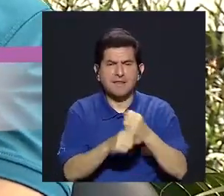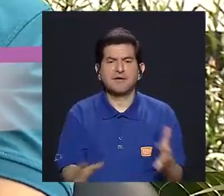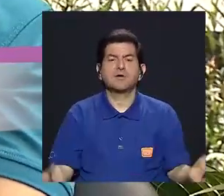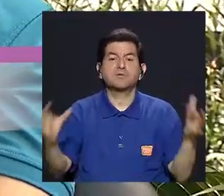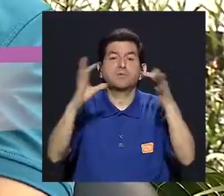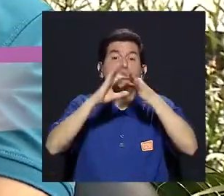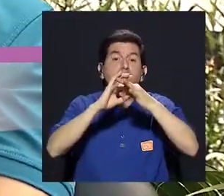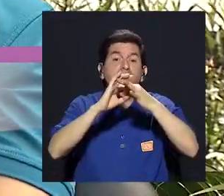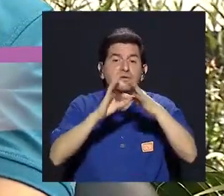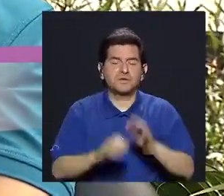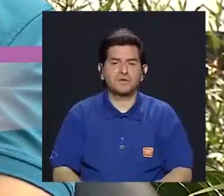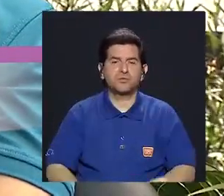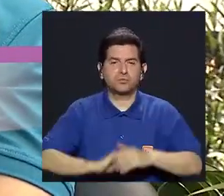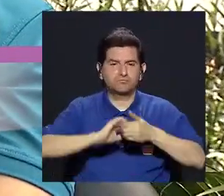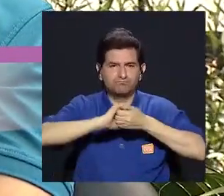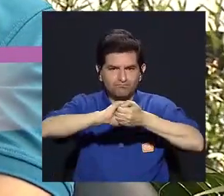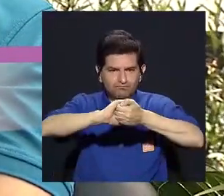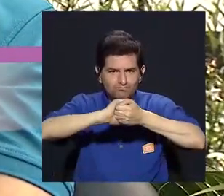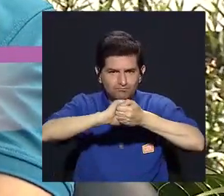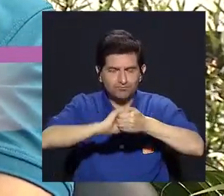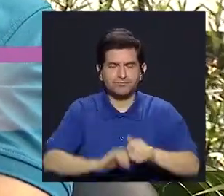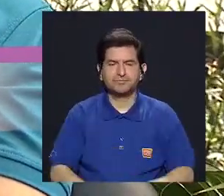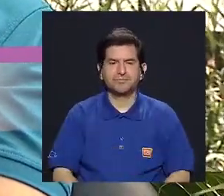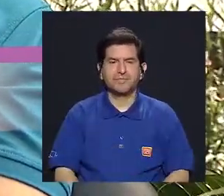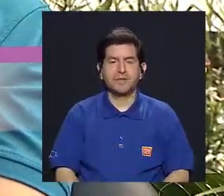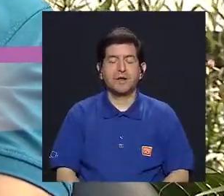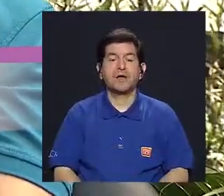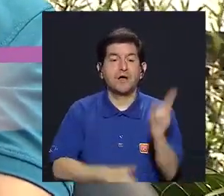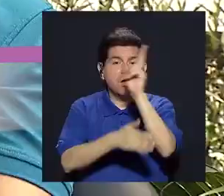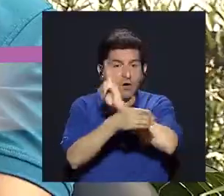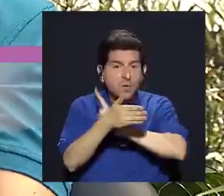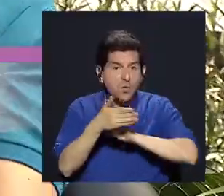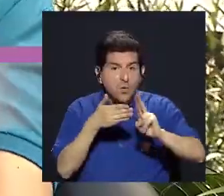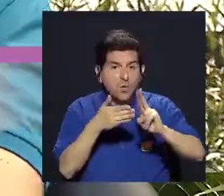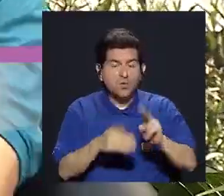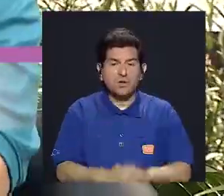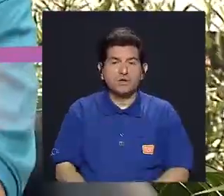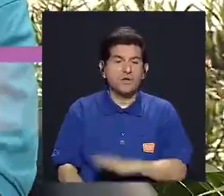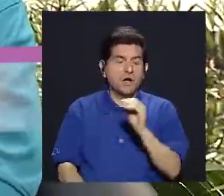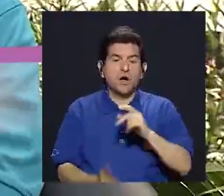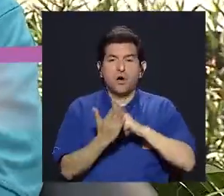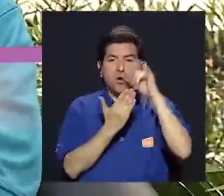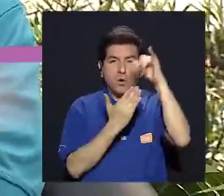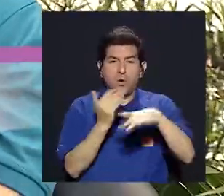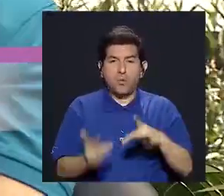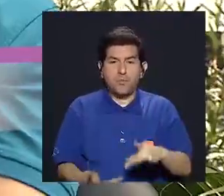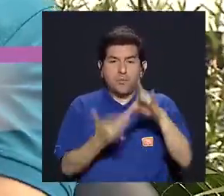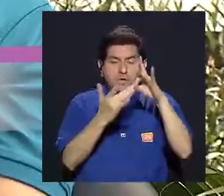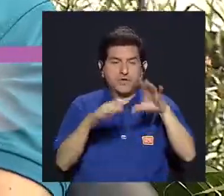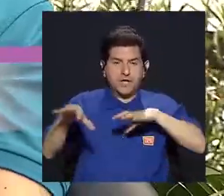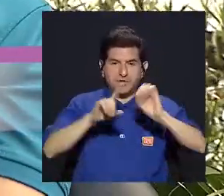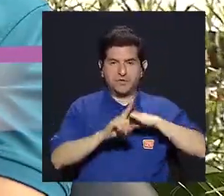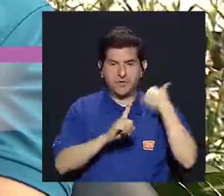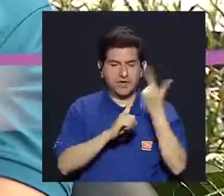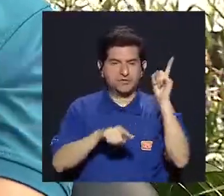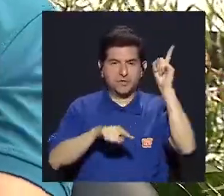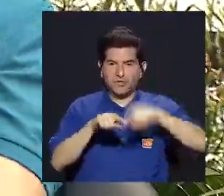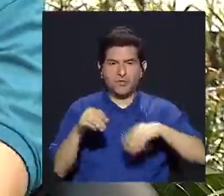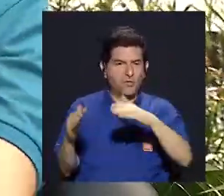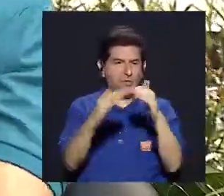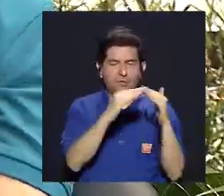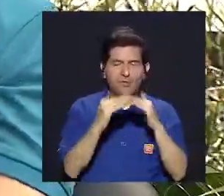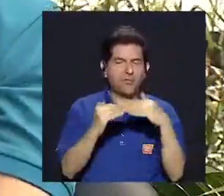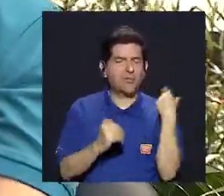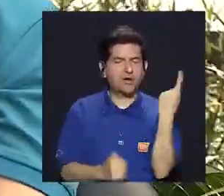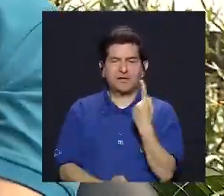tienen que hacer juntos de manera colaborativa porque la universidad digamos un proyecto en particular de acción social no puede estar ubicado en